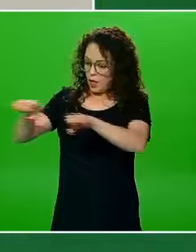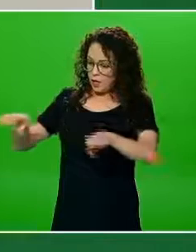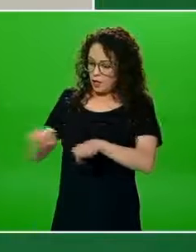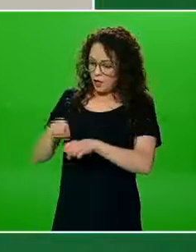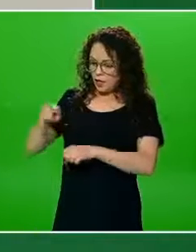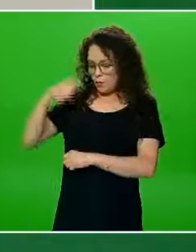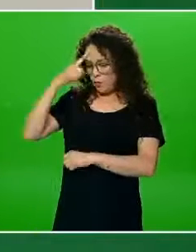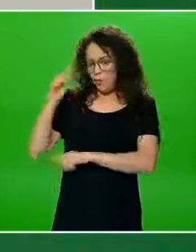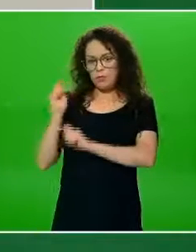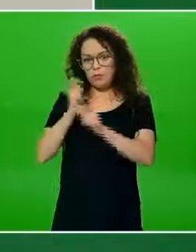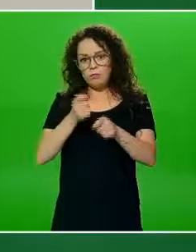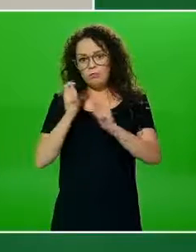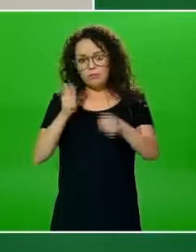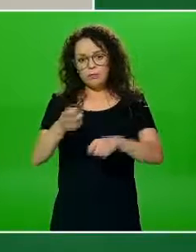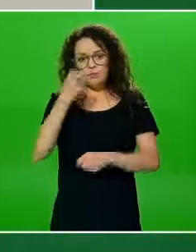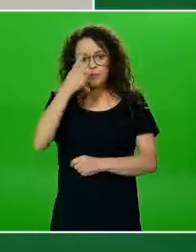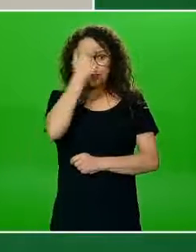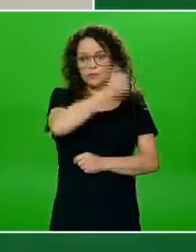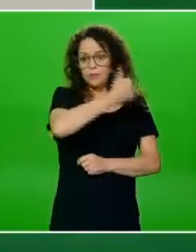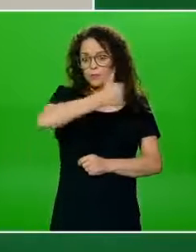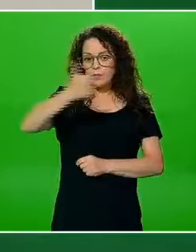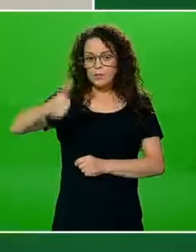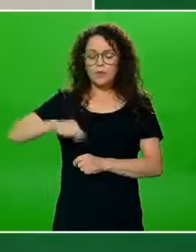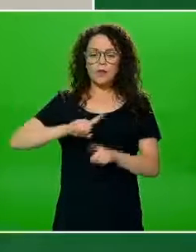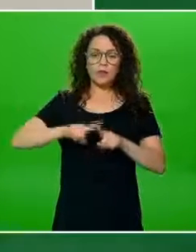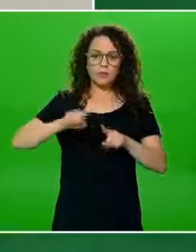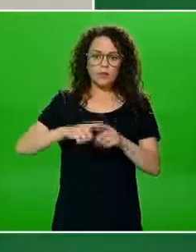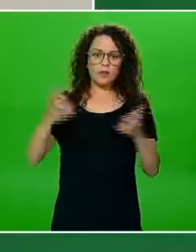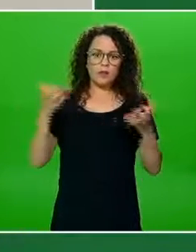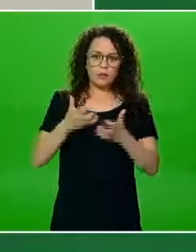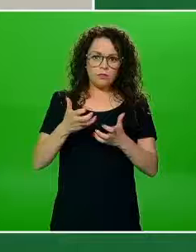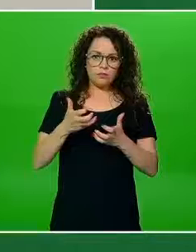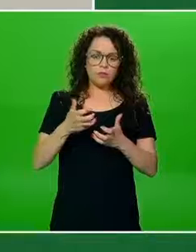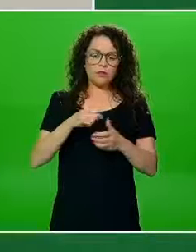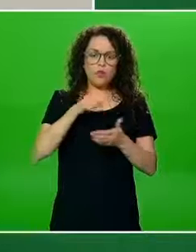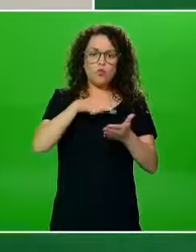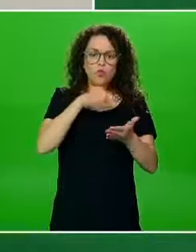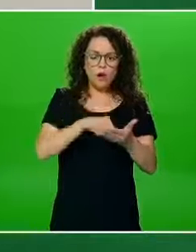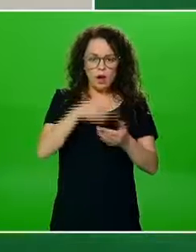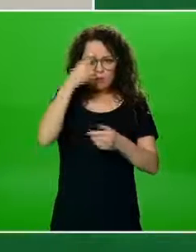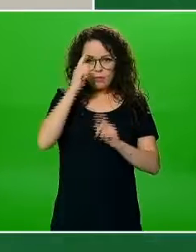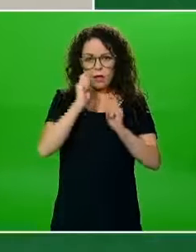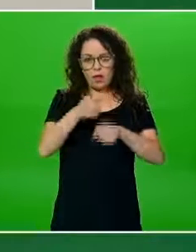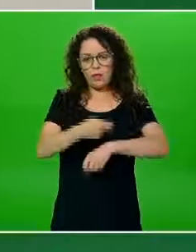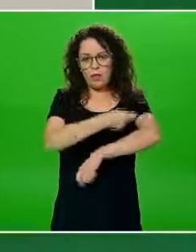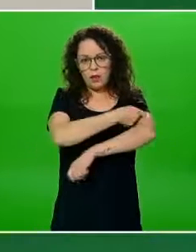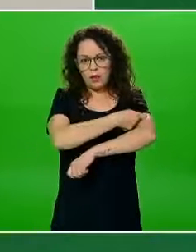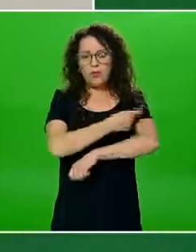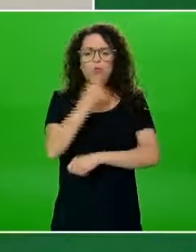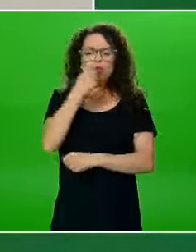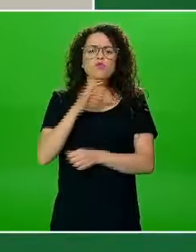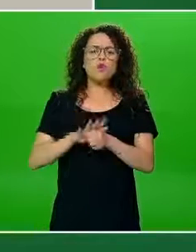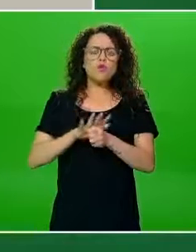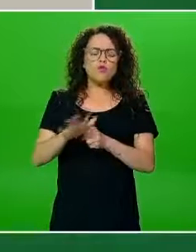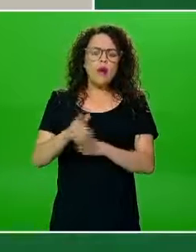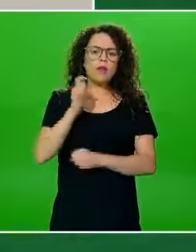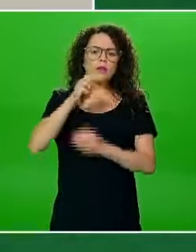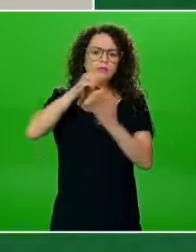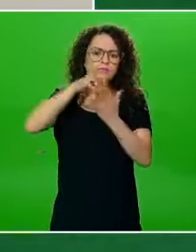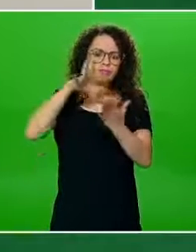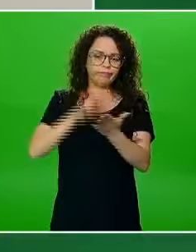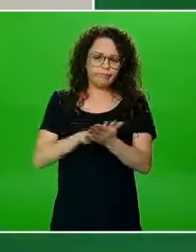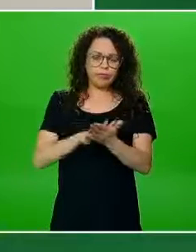a actores específicos para cada una de las actividades que se llevan a cabo en el punto de vacunación. Uno de ellos es precisamente el registro de